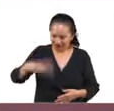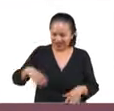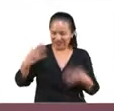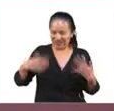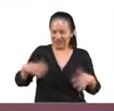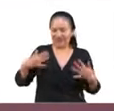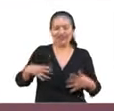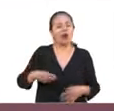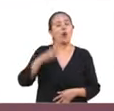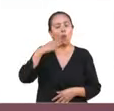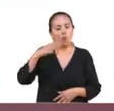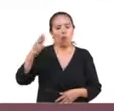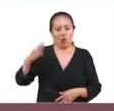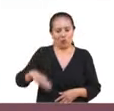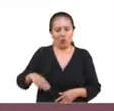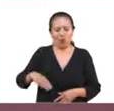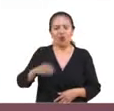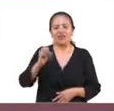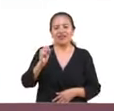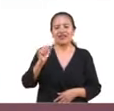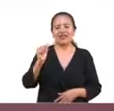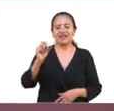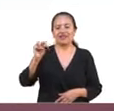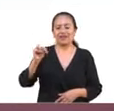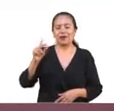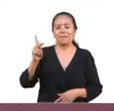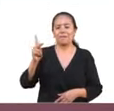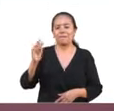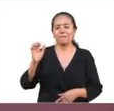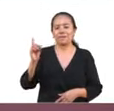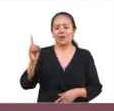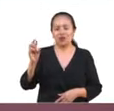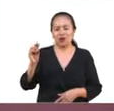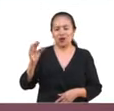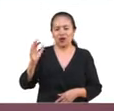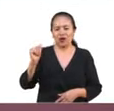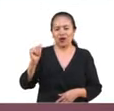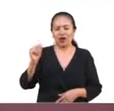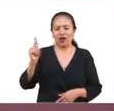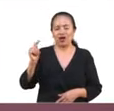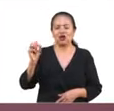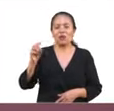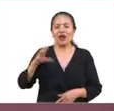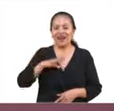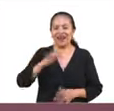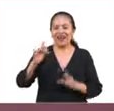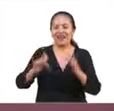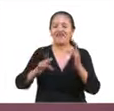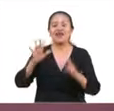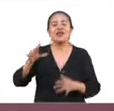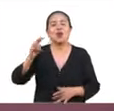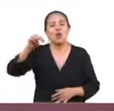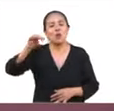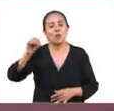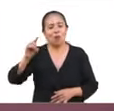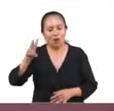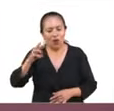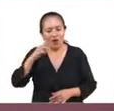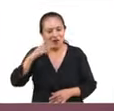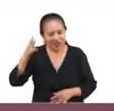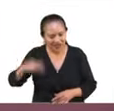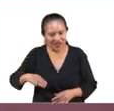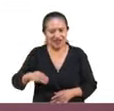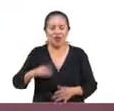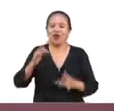Es característico de San Pedro Atopan. Aquí hay la Feria del Mole, también aquí hay la Feria del